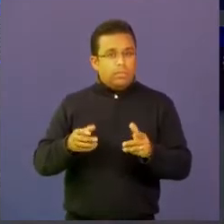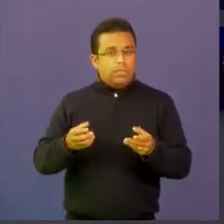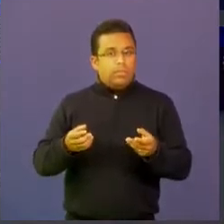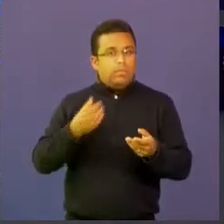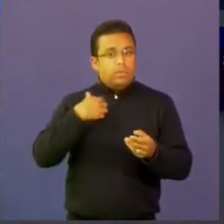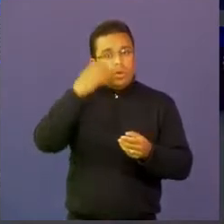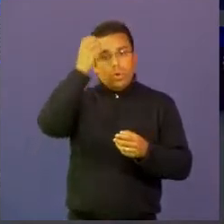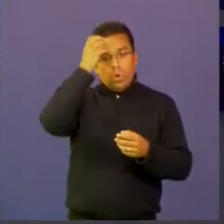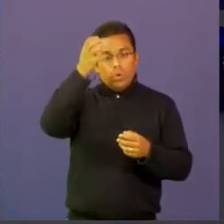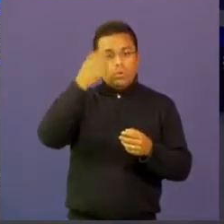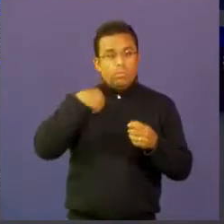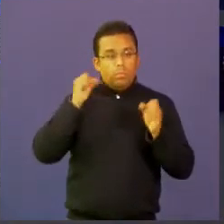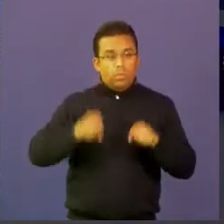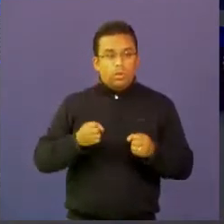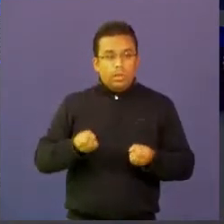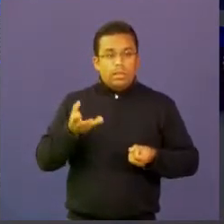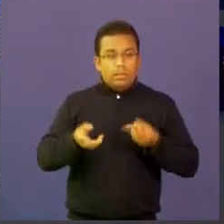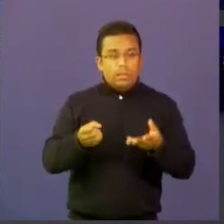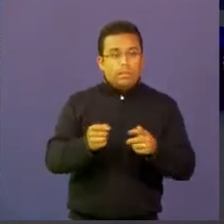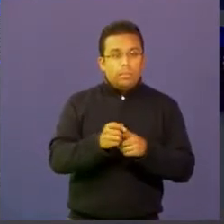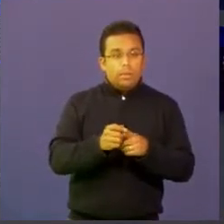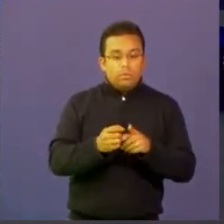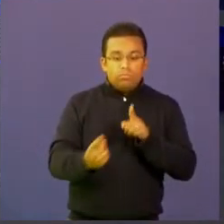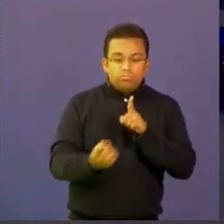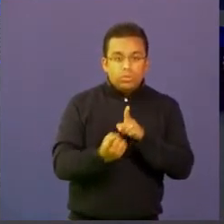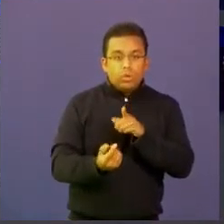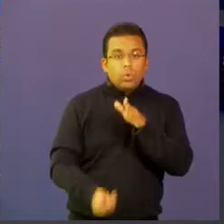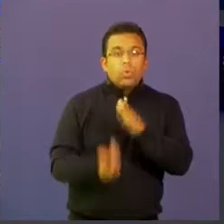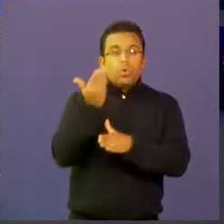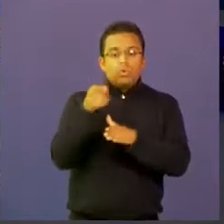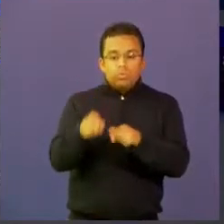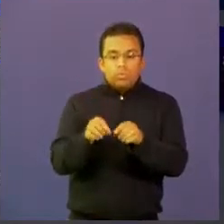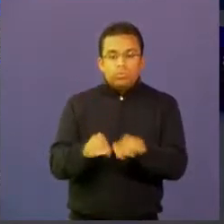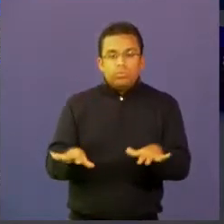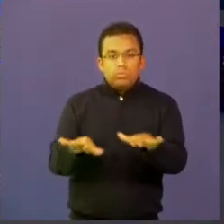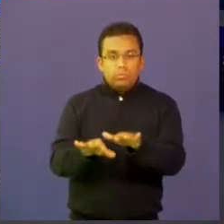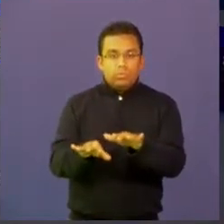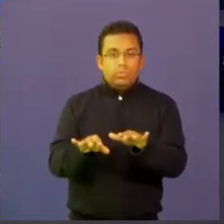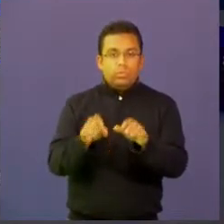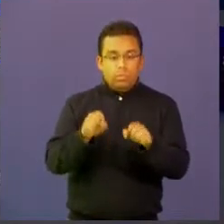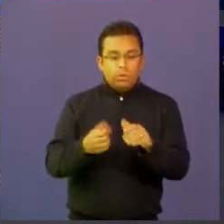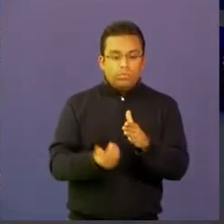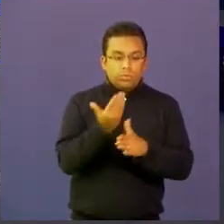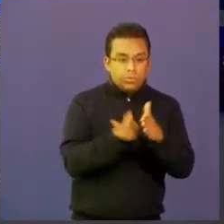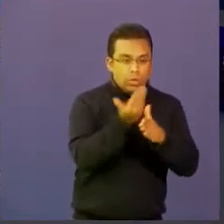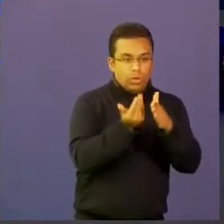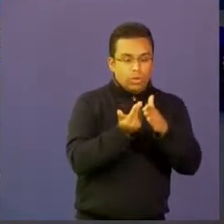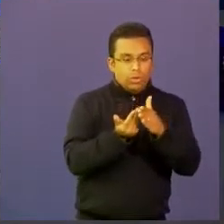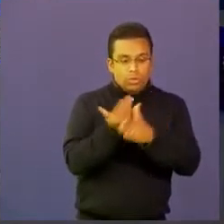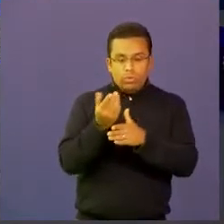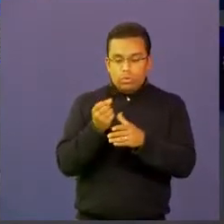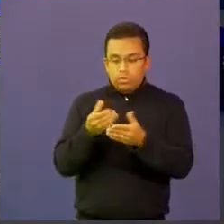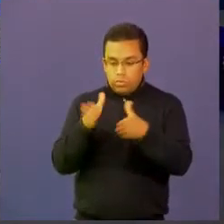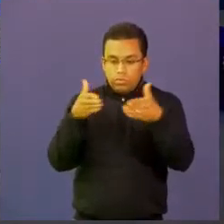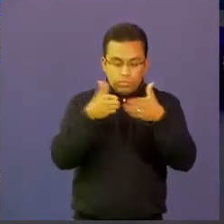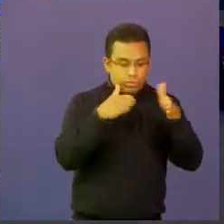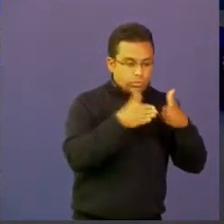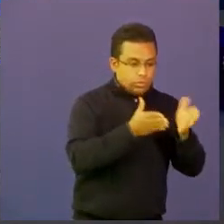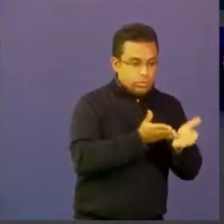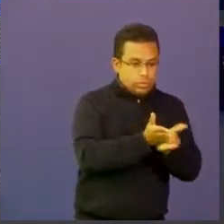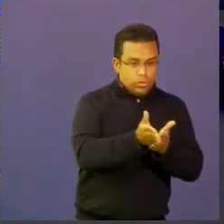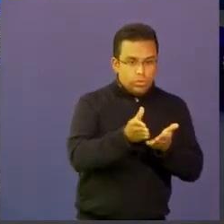hacerlo pero nos encontramos en estados nuevos que tenemos que animarnos a descubrir y a seguir aprendiendo